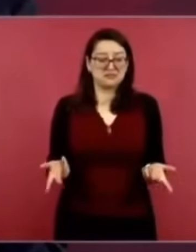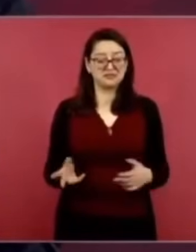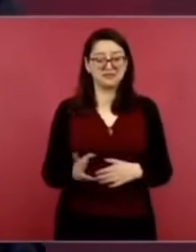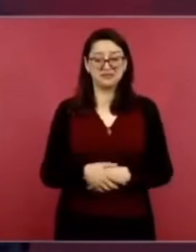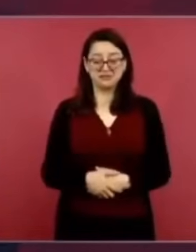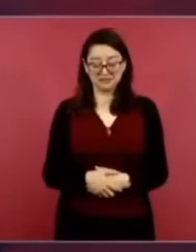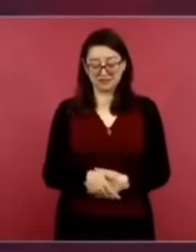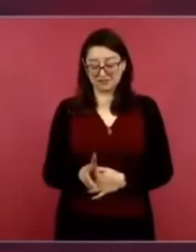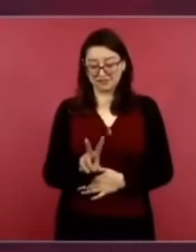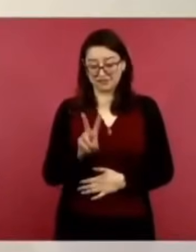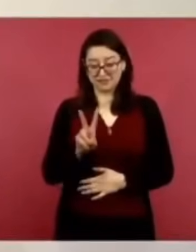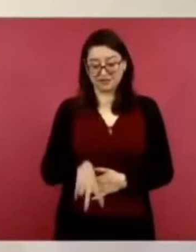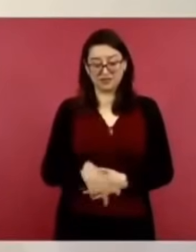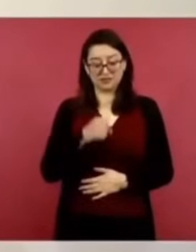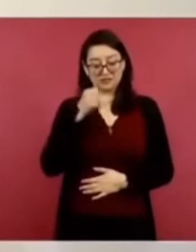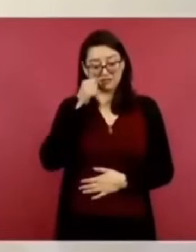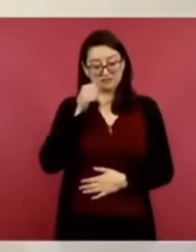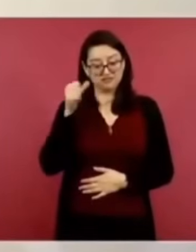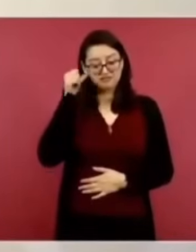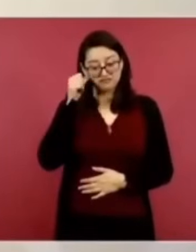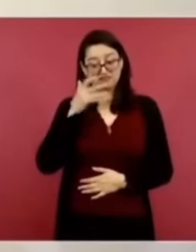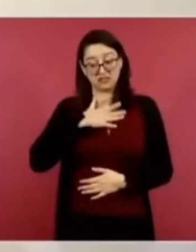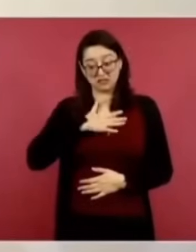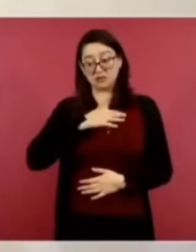me acordé bastante de Manuelita,